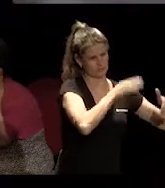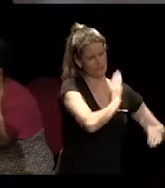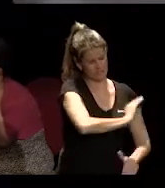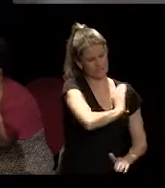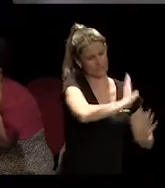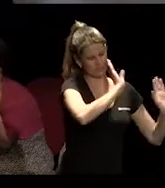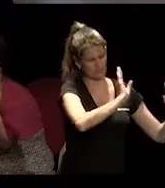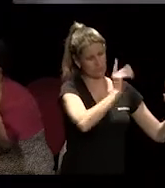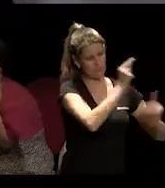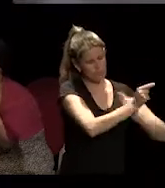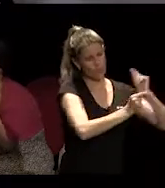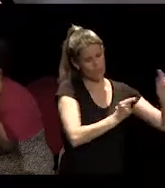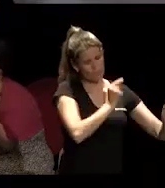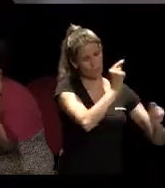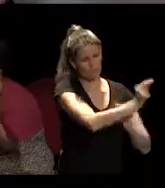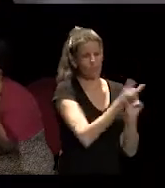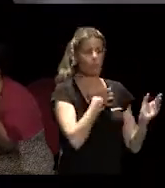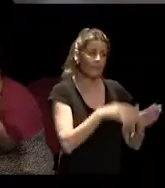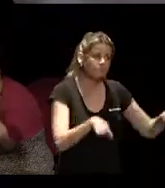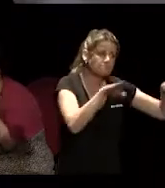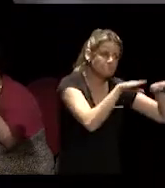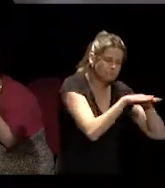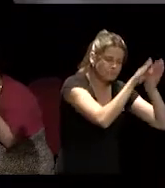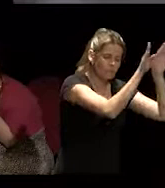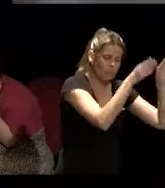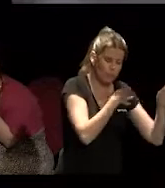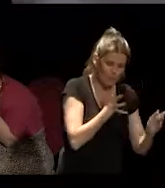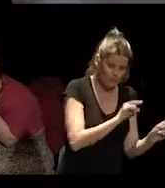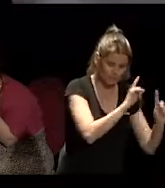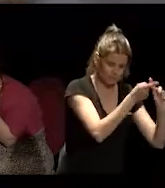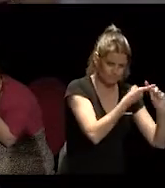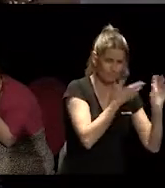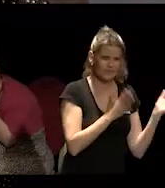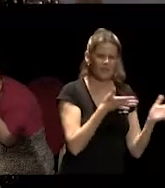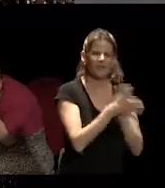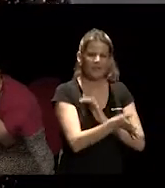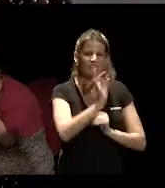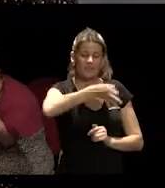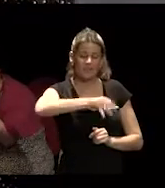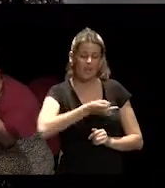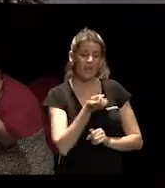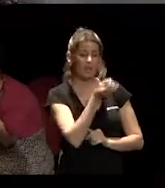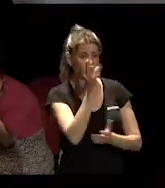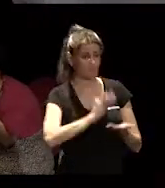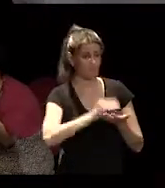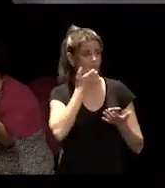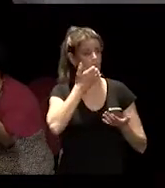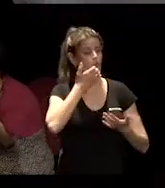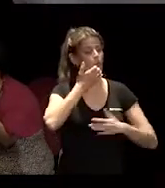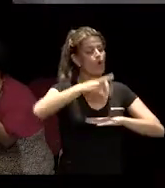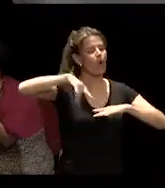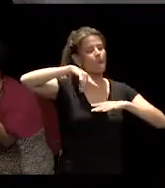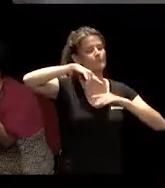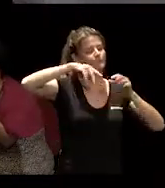que poco a poco puede ir equiparando. Sí que es cierto que hay mucho más malabarista hombre que